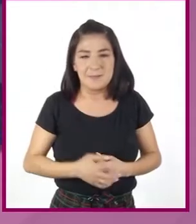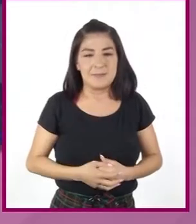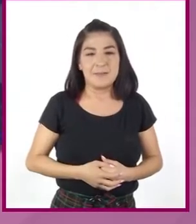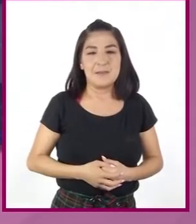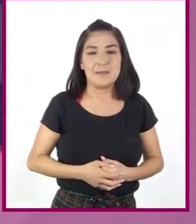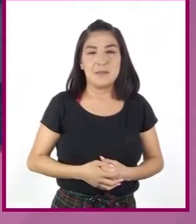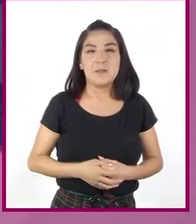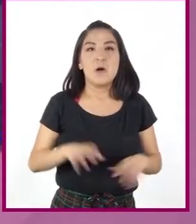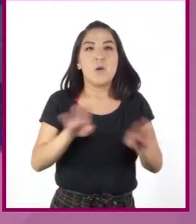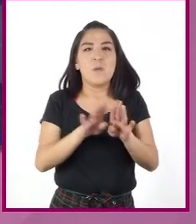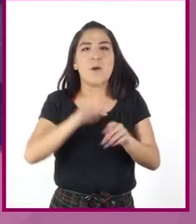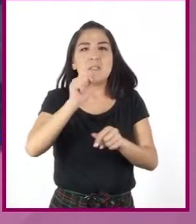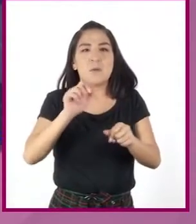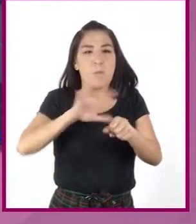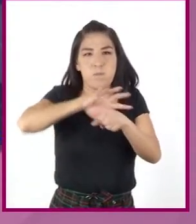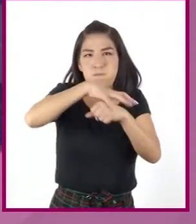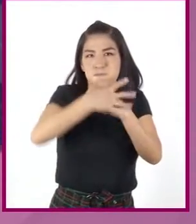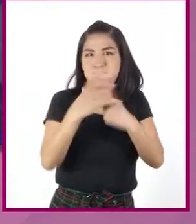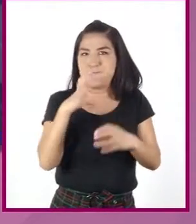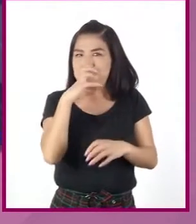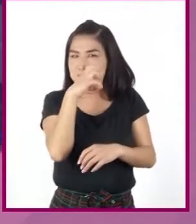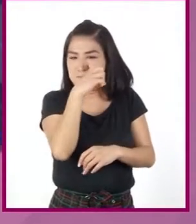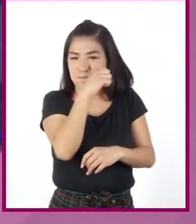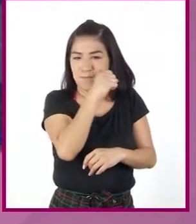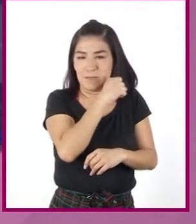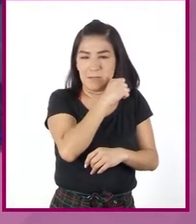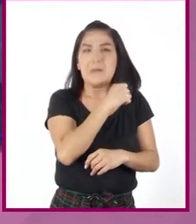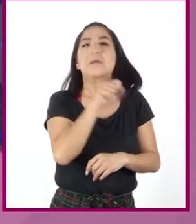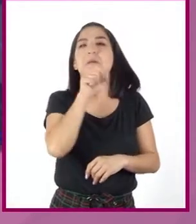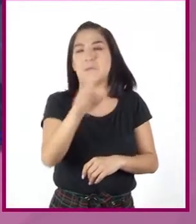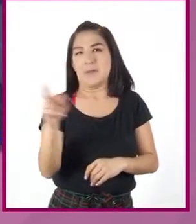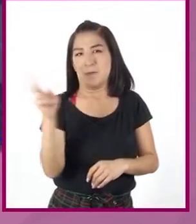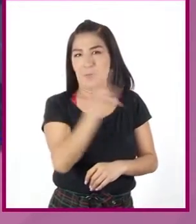presión atmosférica y viento.